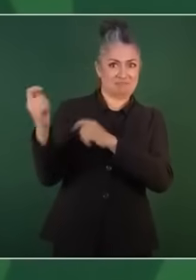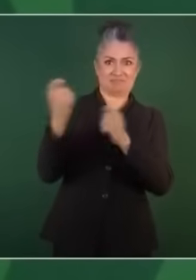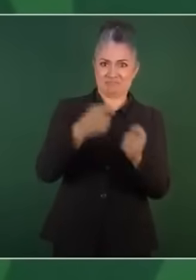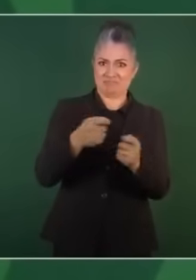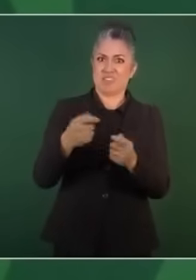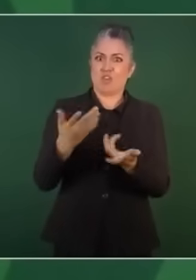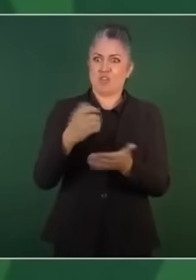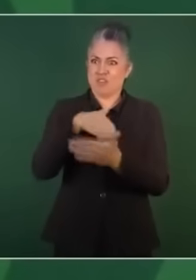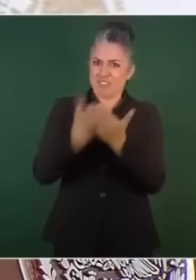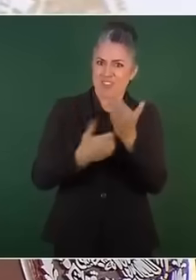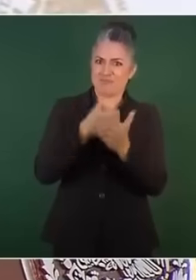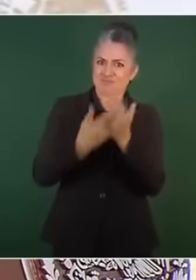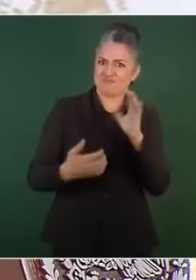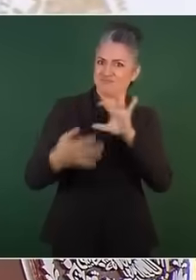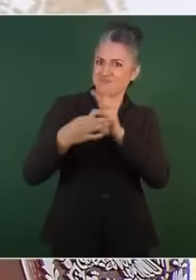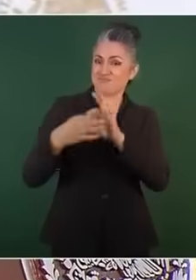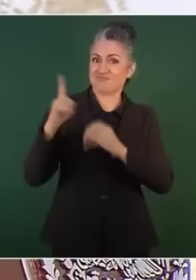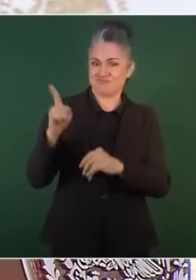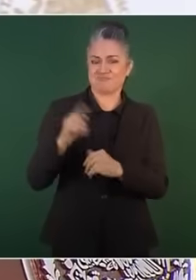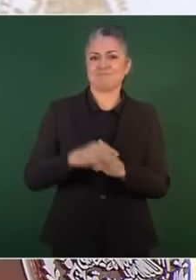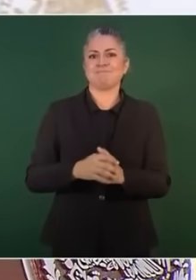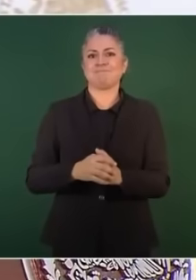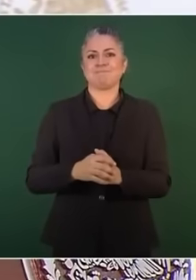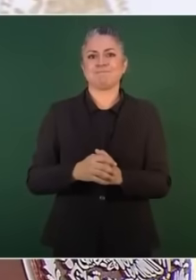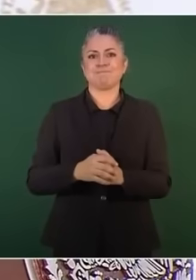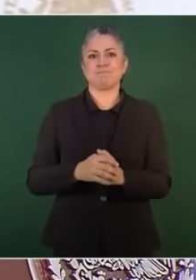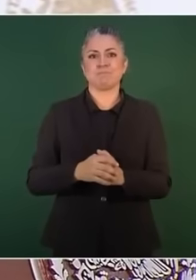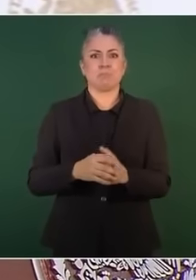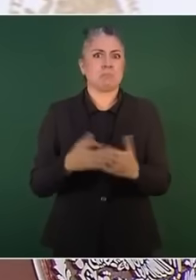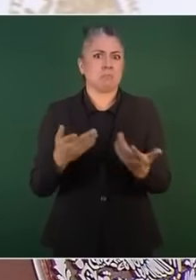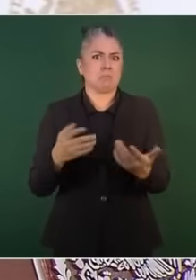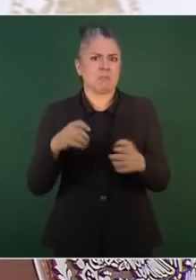pues nada más